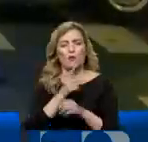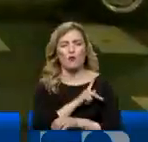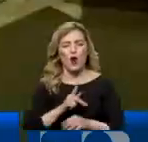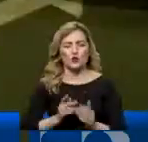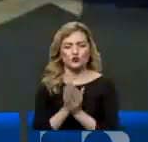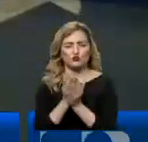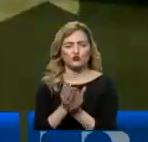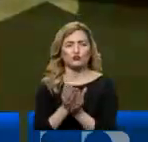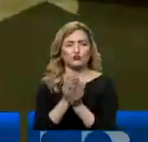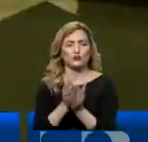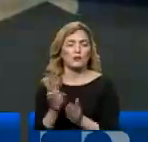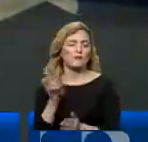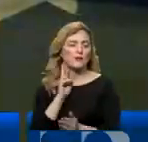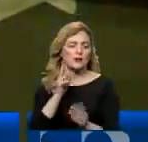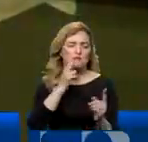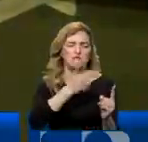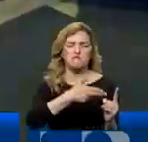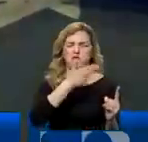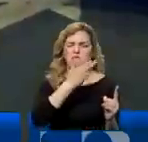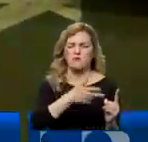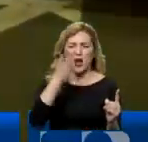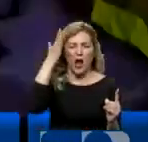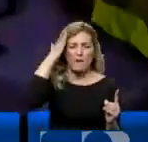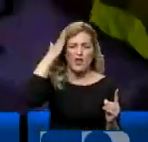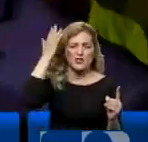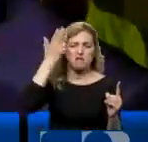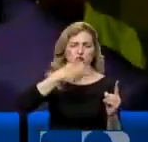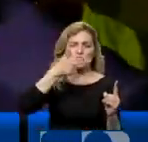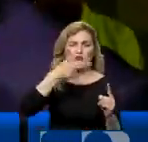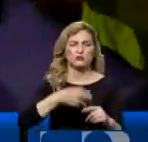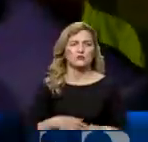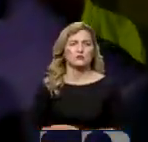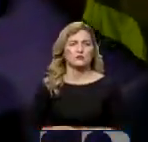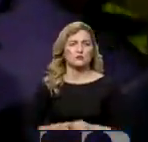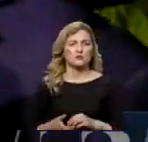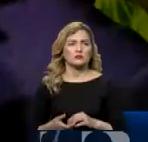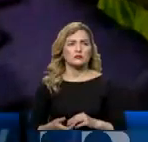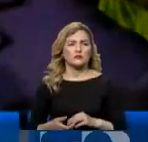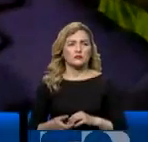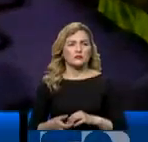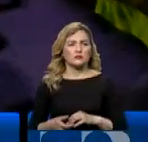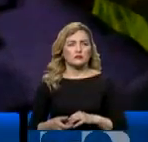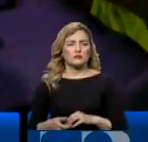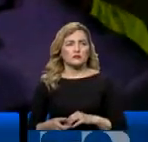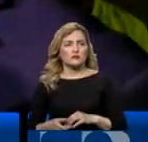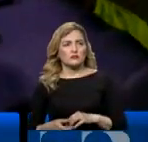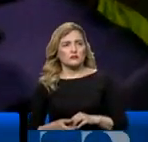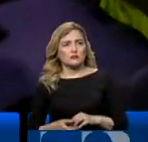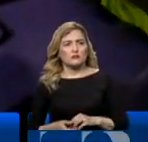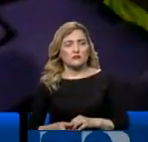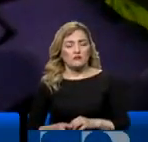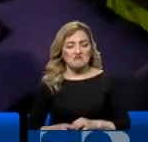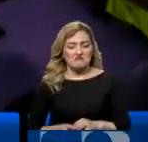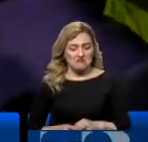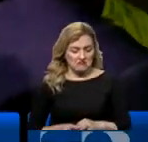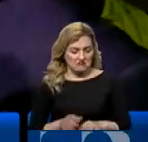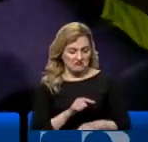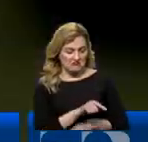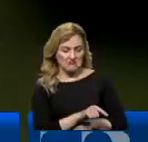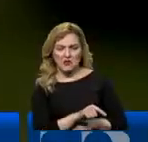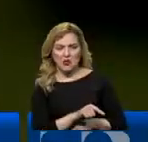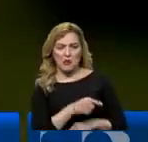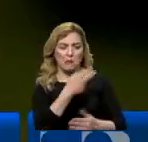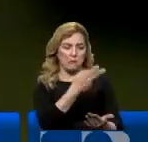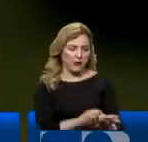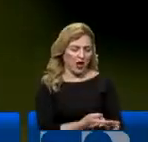marítimo. La víctima recibió varios disparos en la cabeza. Bueno, a él se lo han encontrado con todas sus pertenencias, celulares,